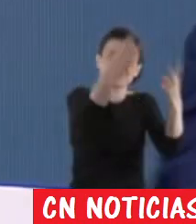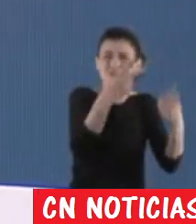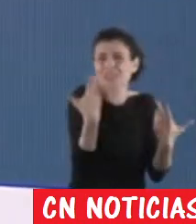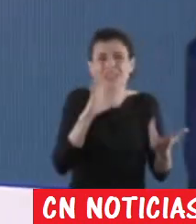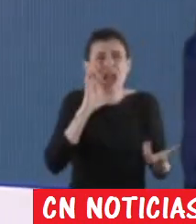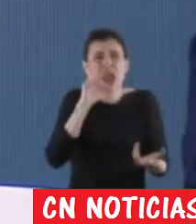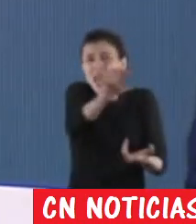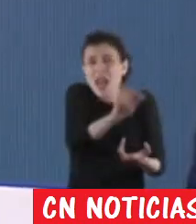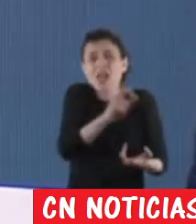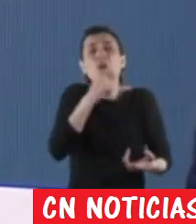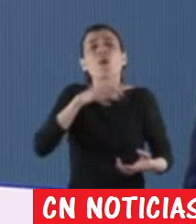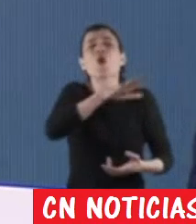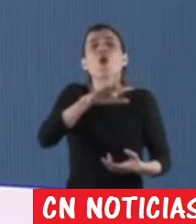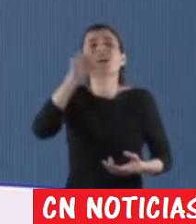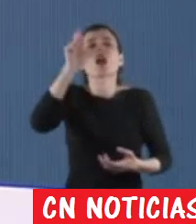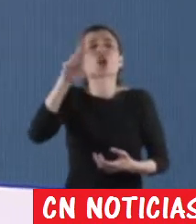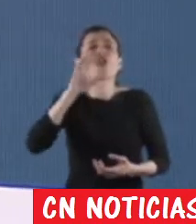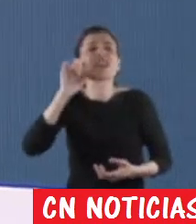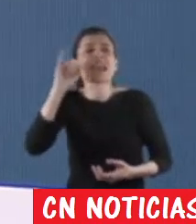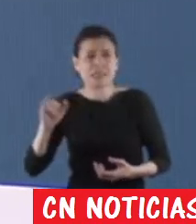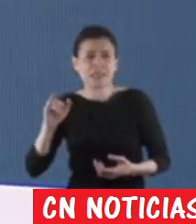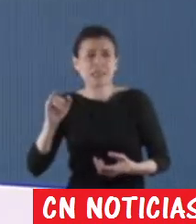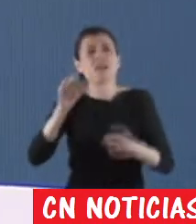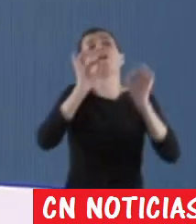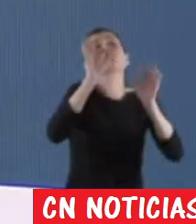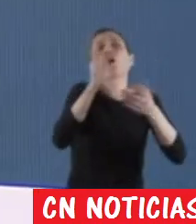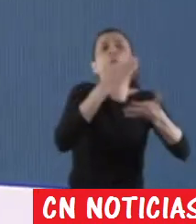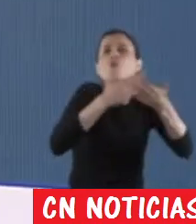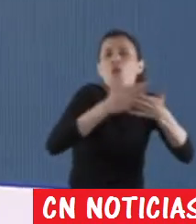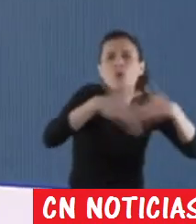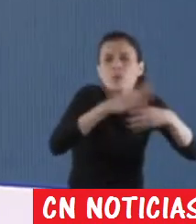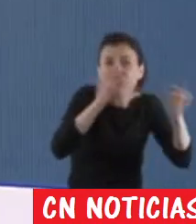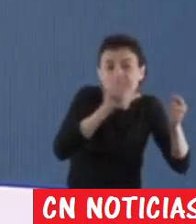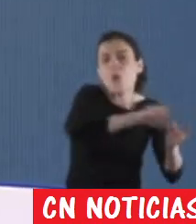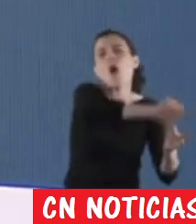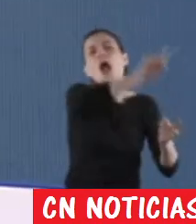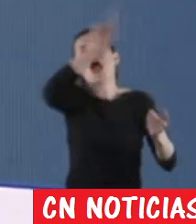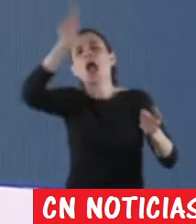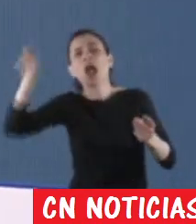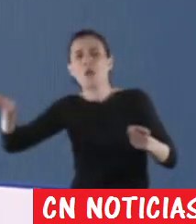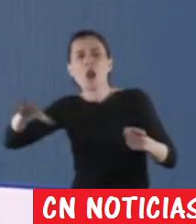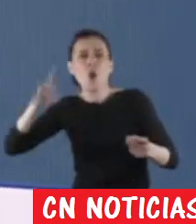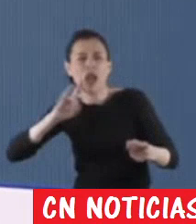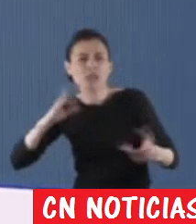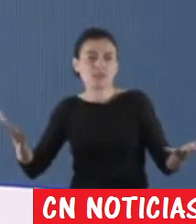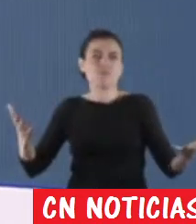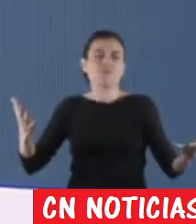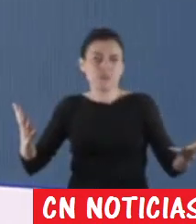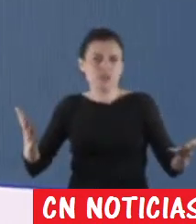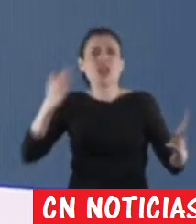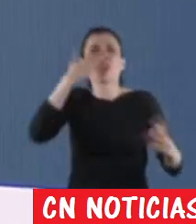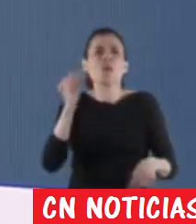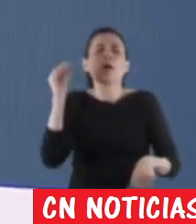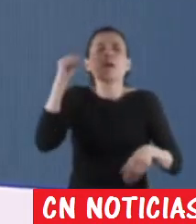la planta General Rodríguez, y después volver a la cuenca lechera donde se produjo. Y el sachet de leche tiene un